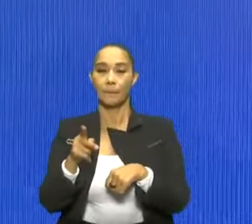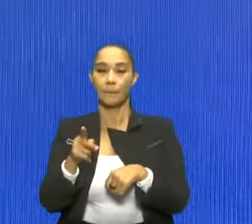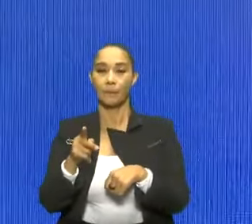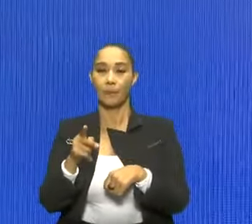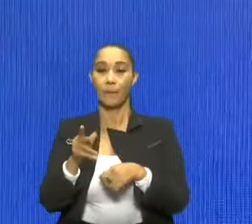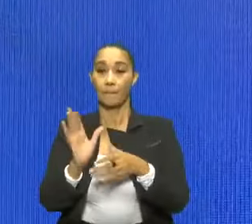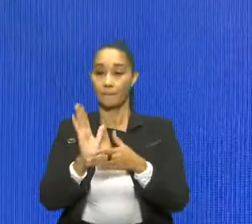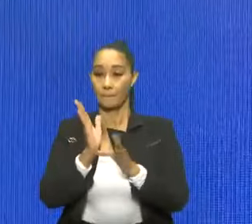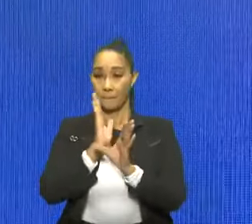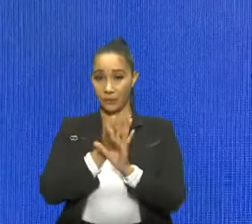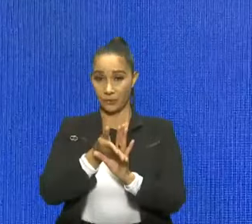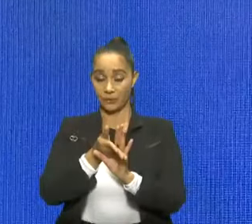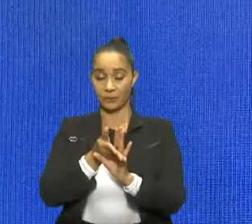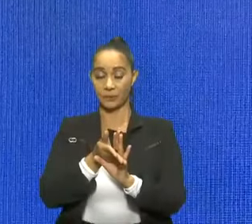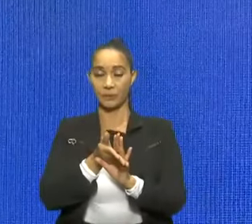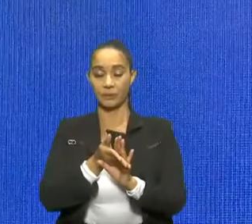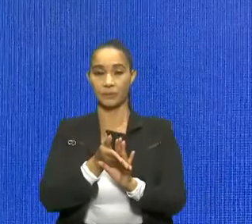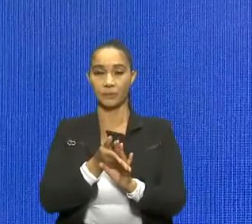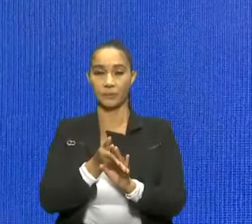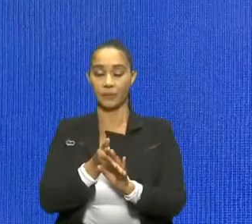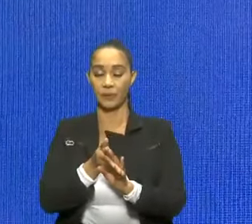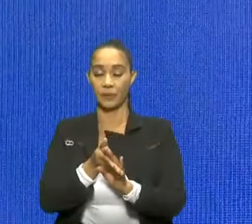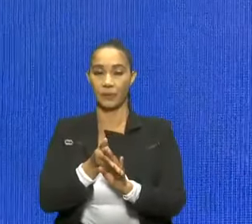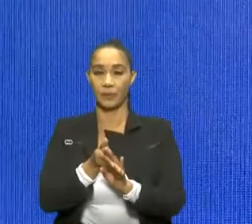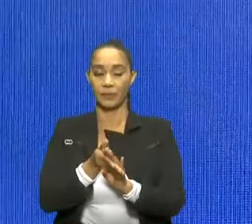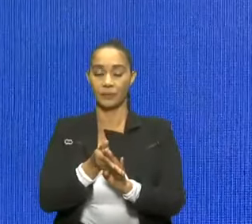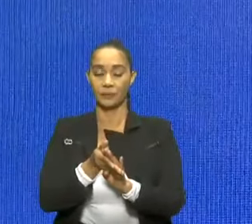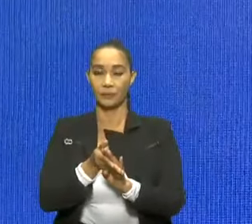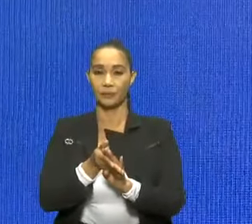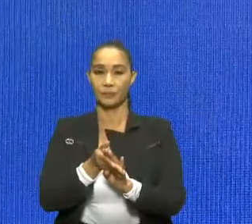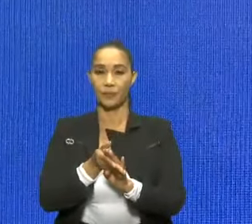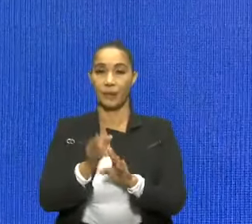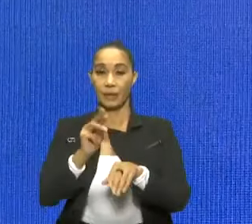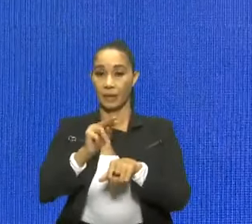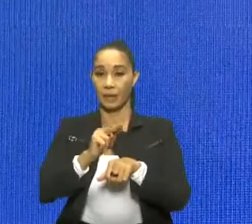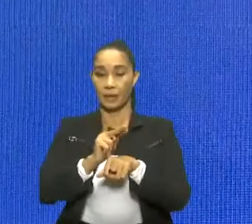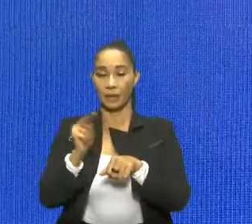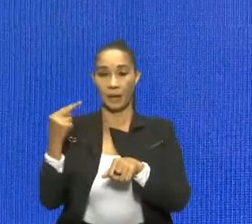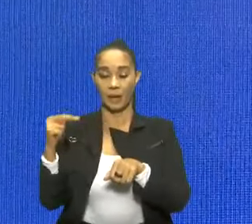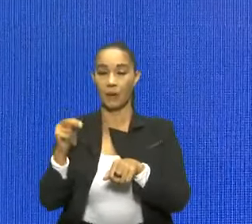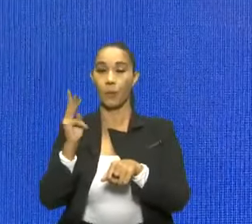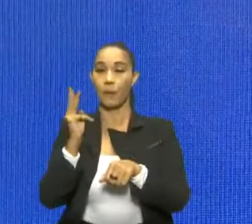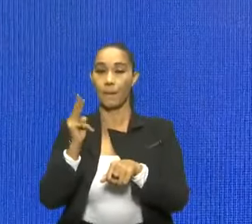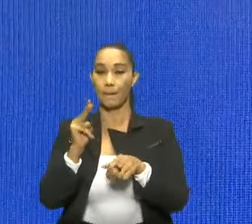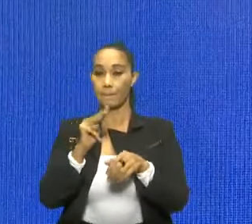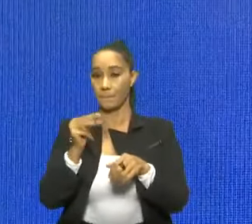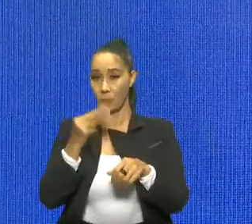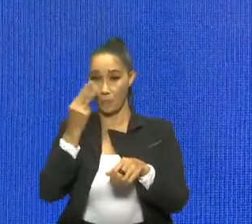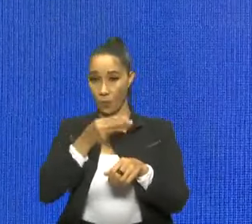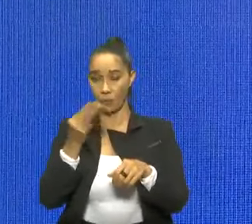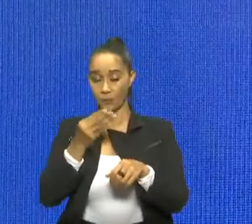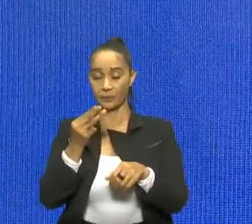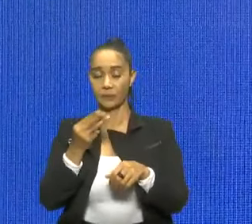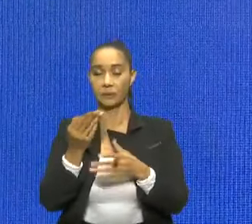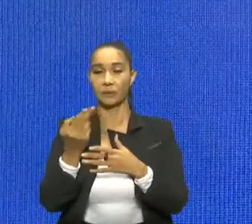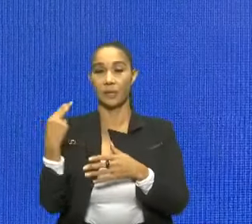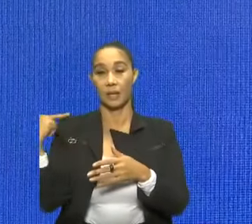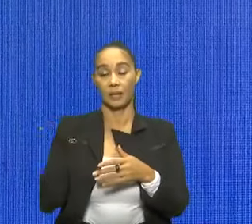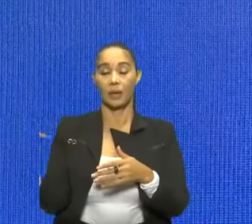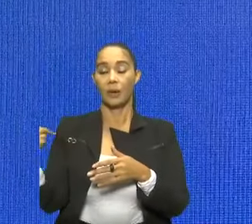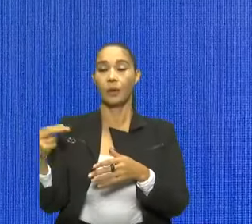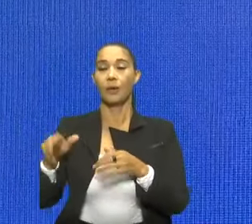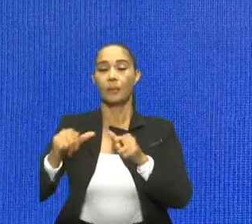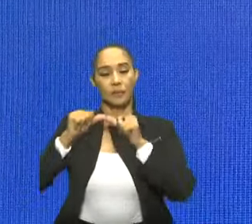en Bonao. También en Nagua, en Moca, o sea, y lo vamos a